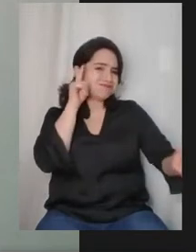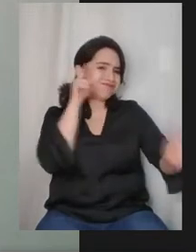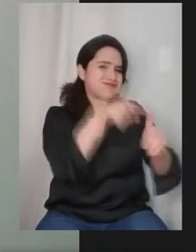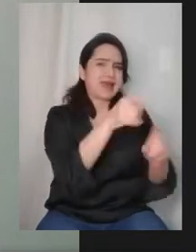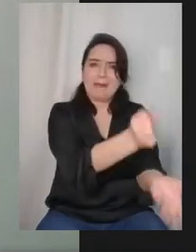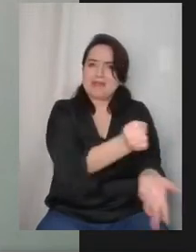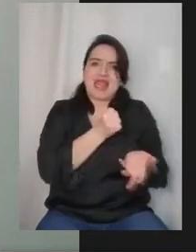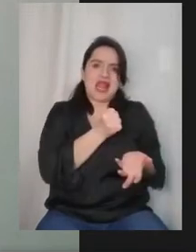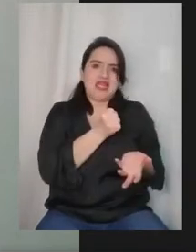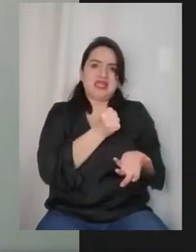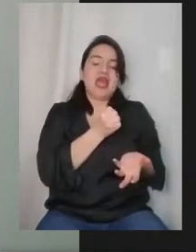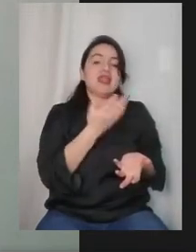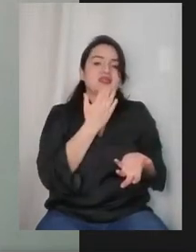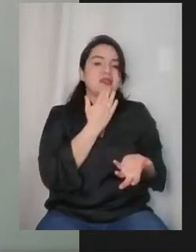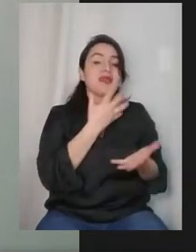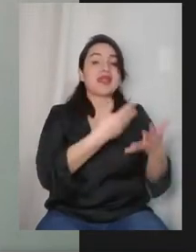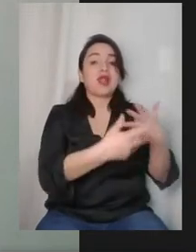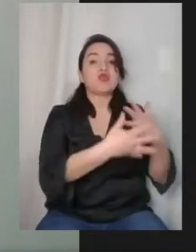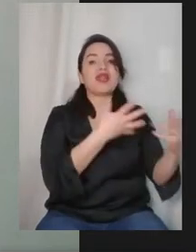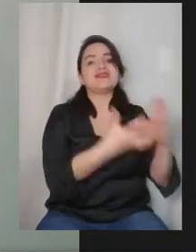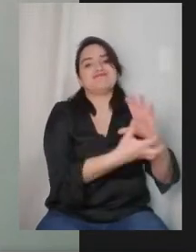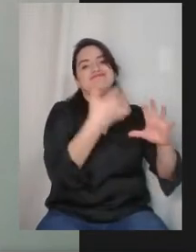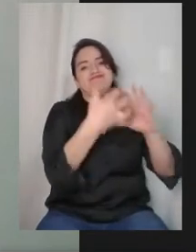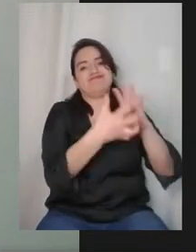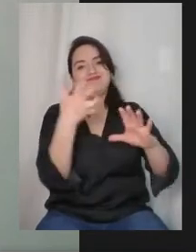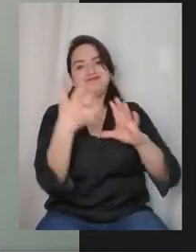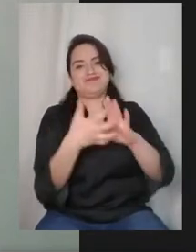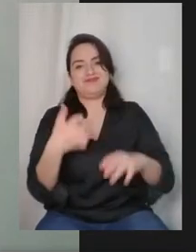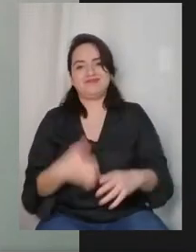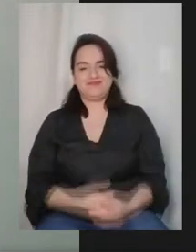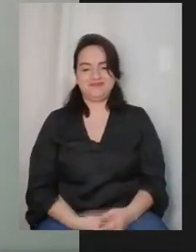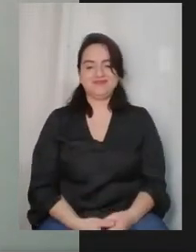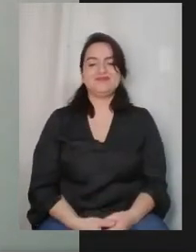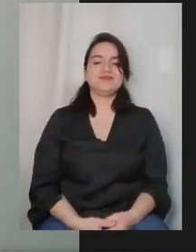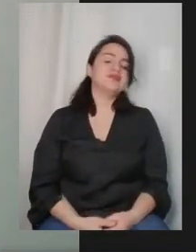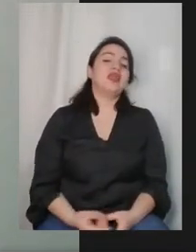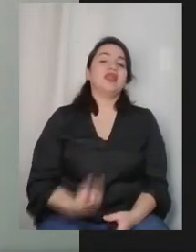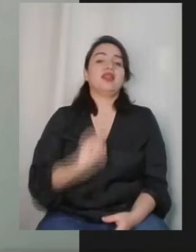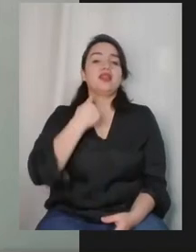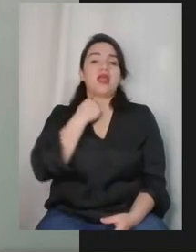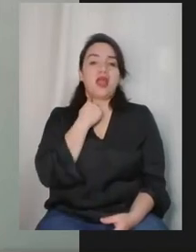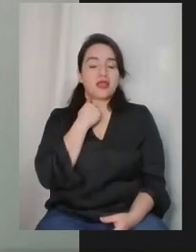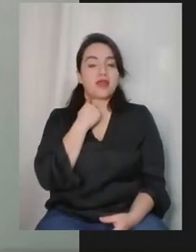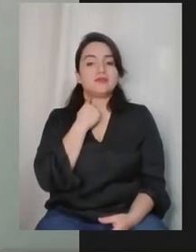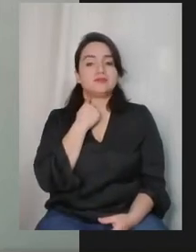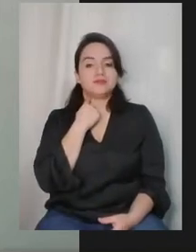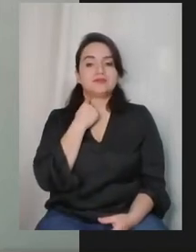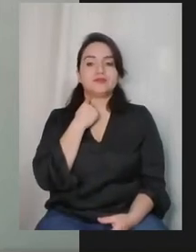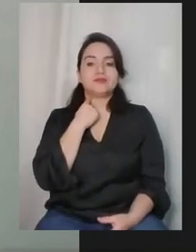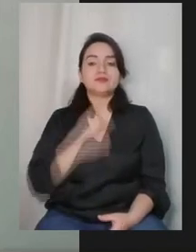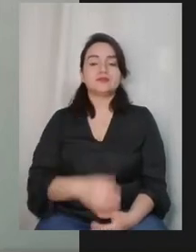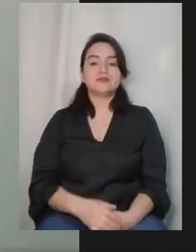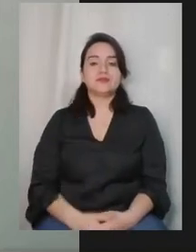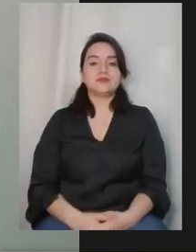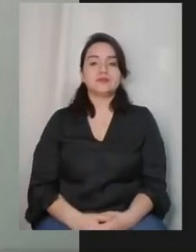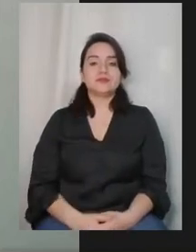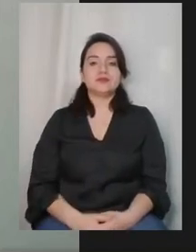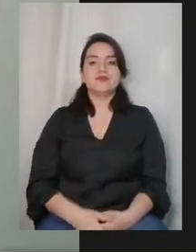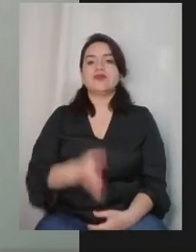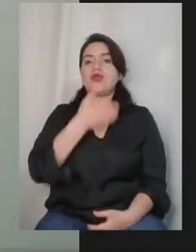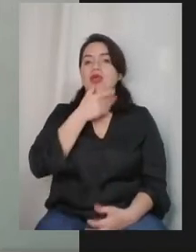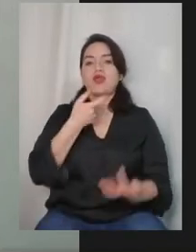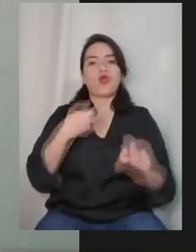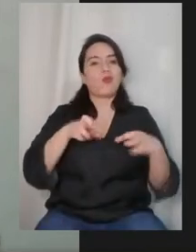extractivista, con un extractivismo que ahonda y daña sin a veces oportunidad